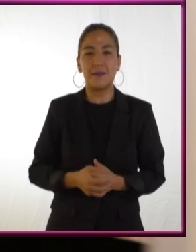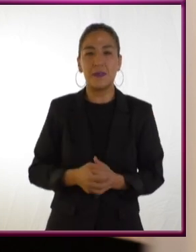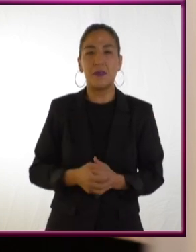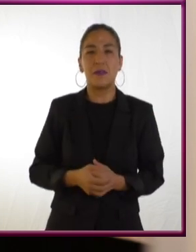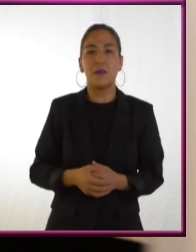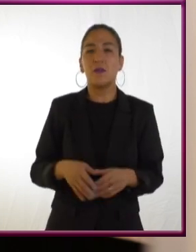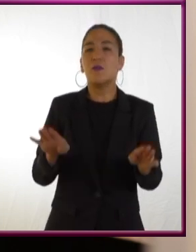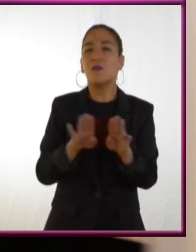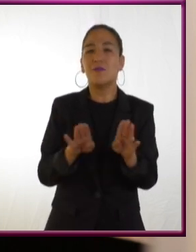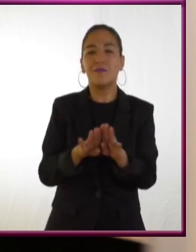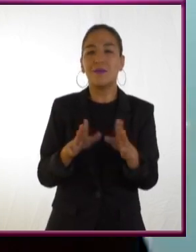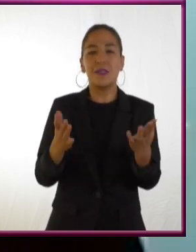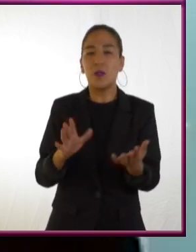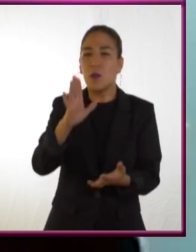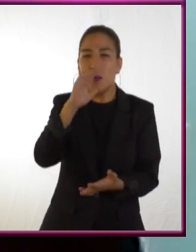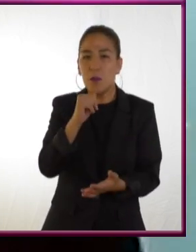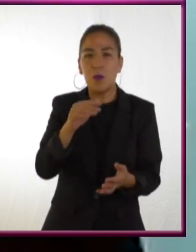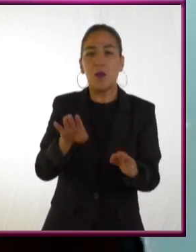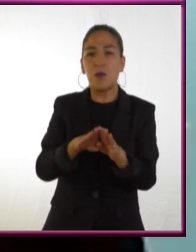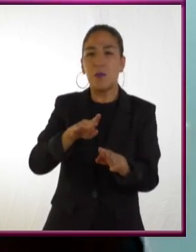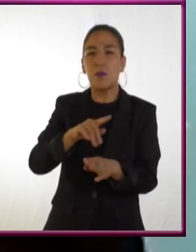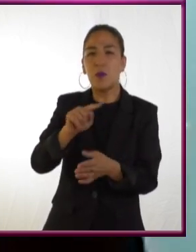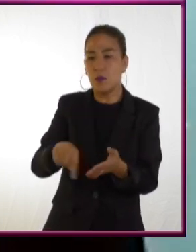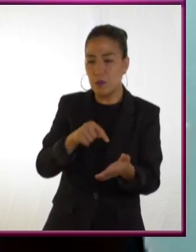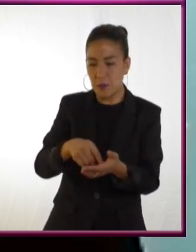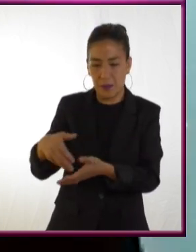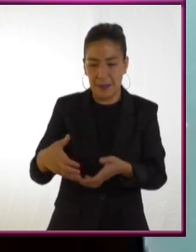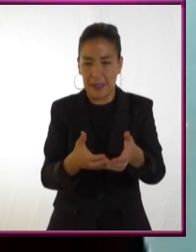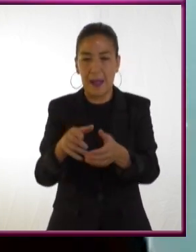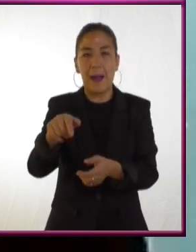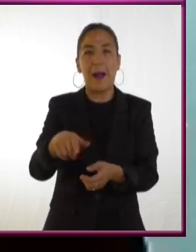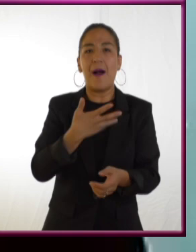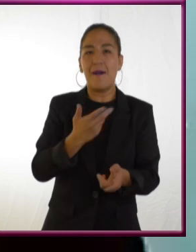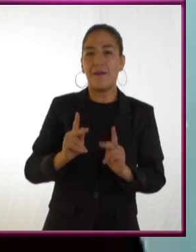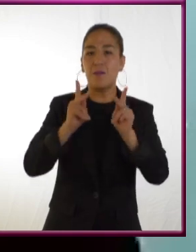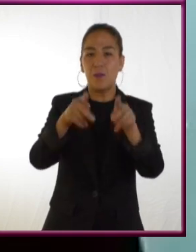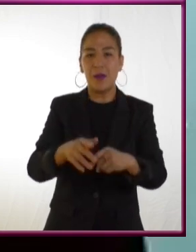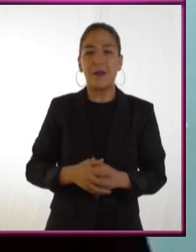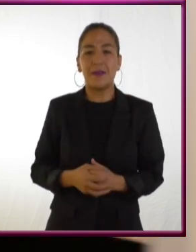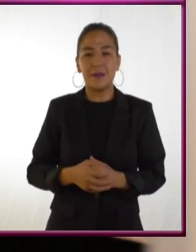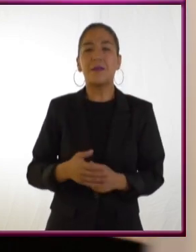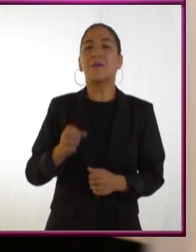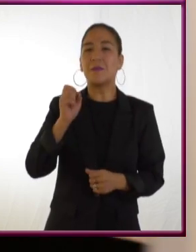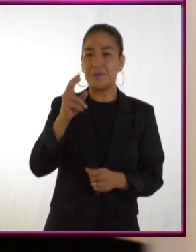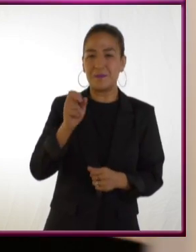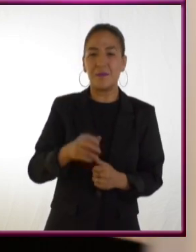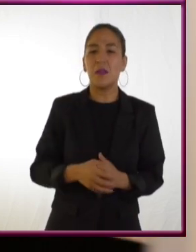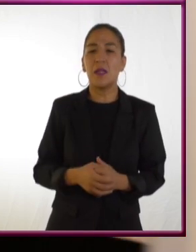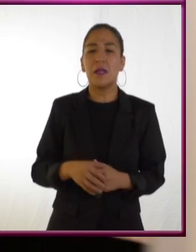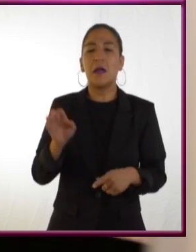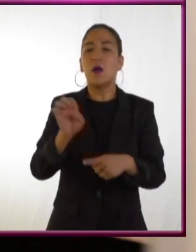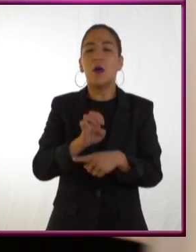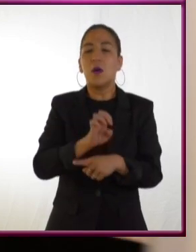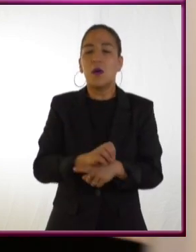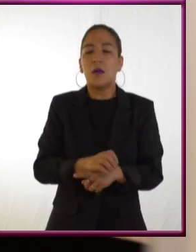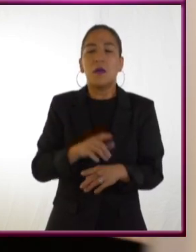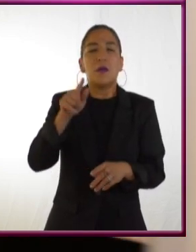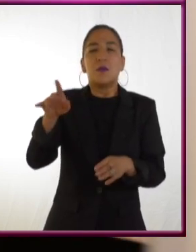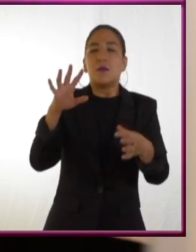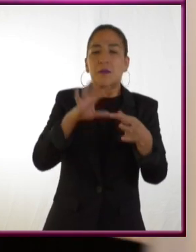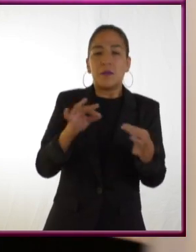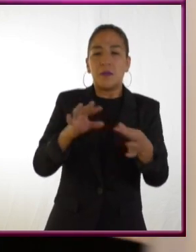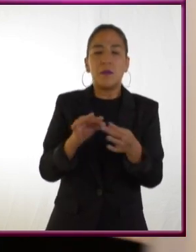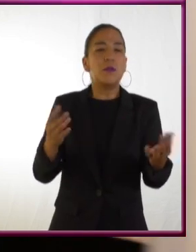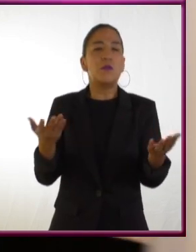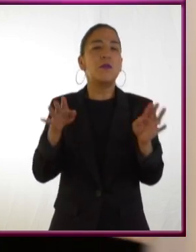por lo tanto no podemos encontrar un camino que pase por cada uno de estos puentes. Ok, y entonces como de una manera